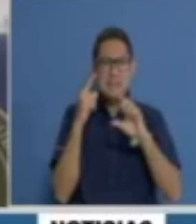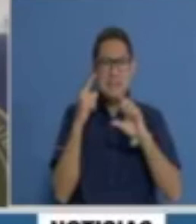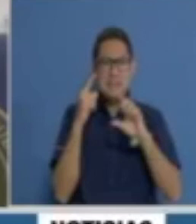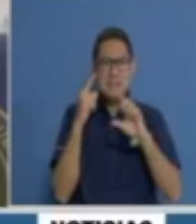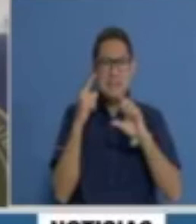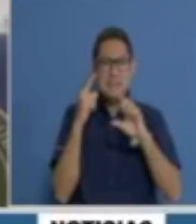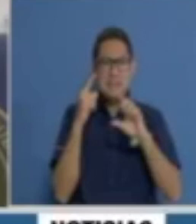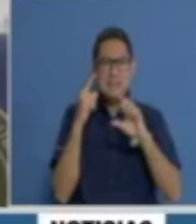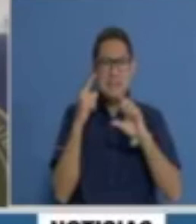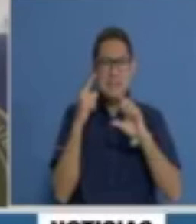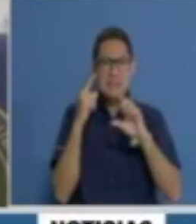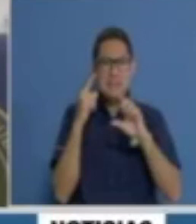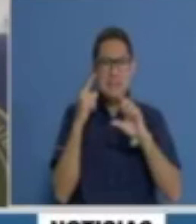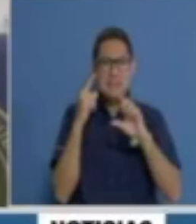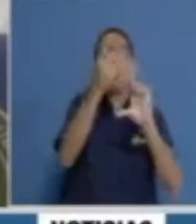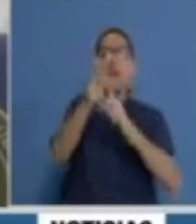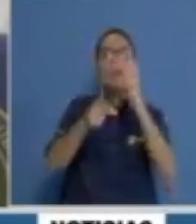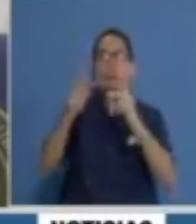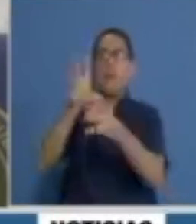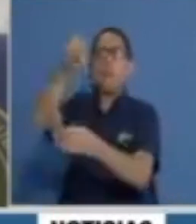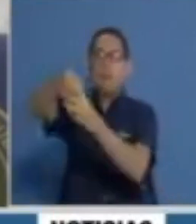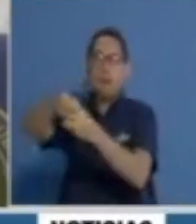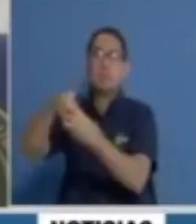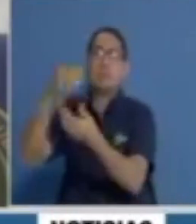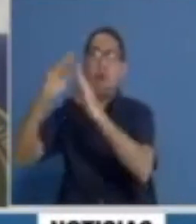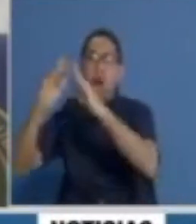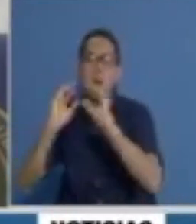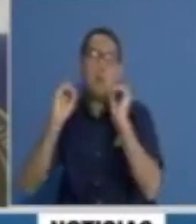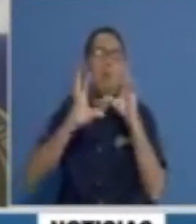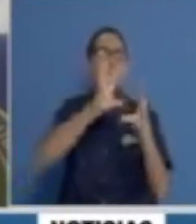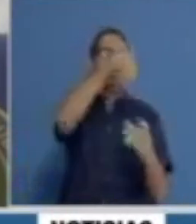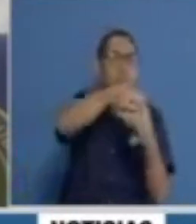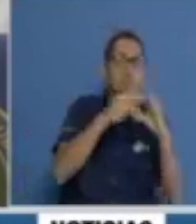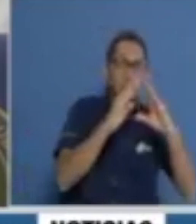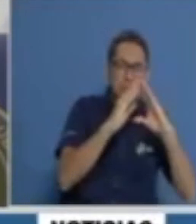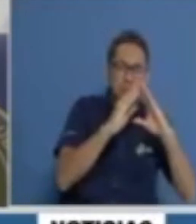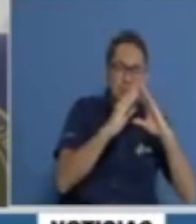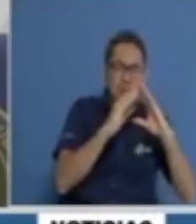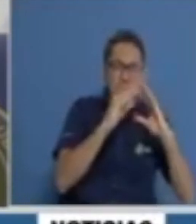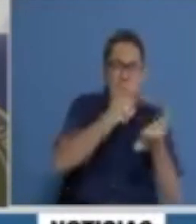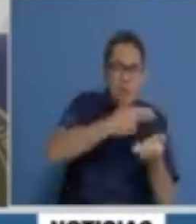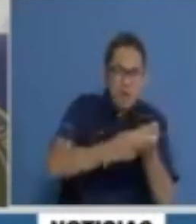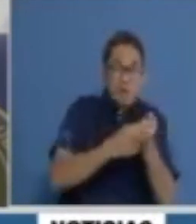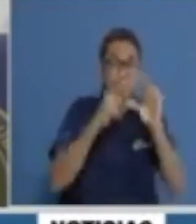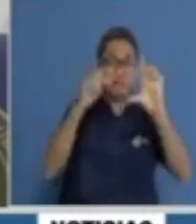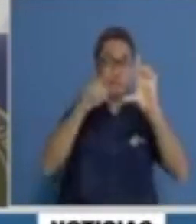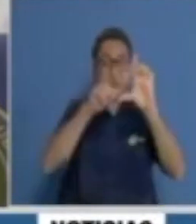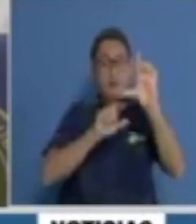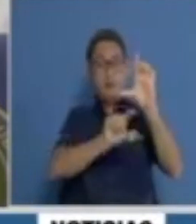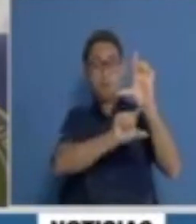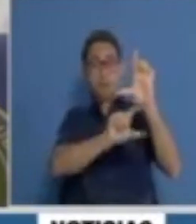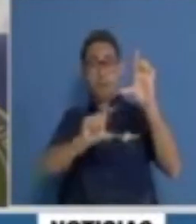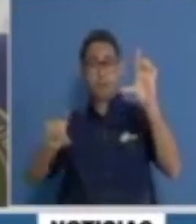actualmente se mantienen activos, tanto en aislamiento domiciliario como en hospitales, y en la parte inferior de la lámina corresponden